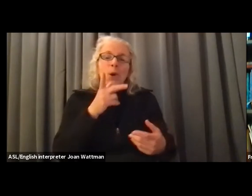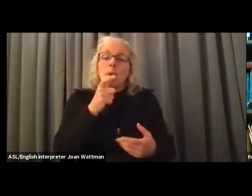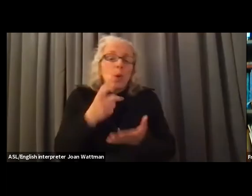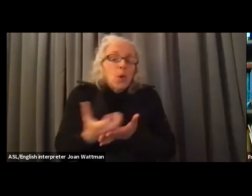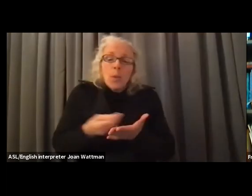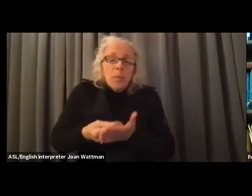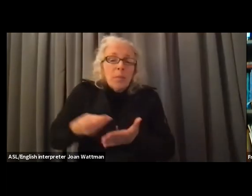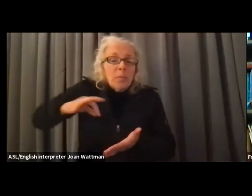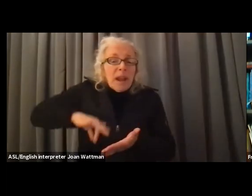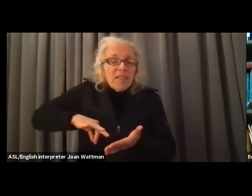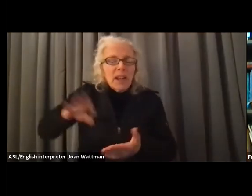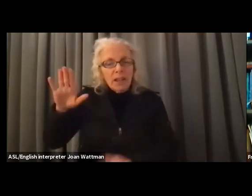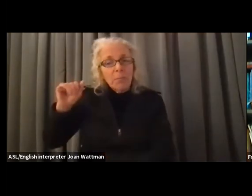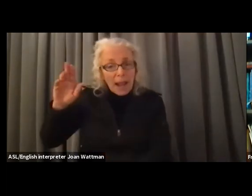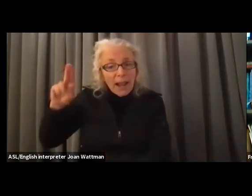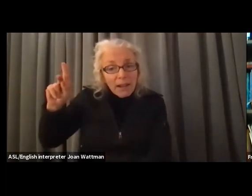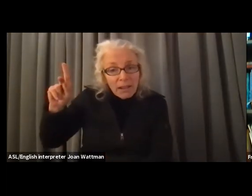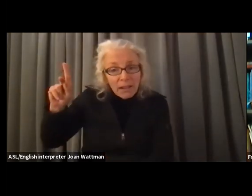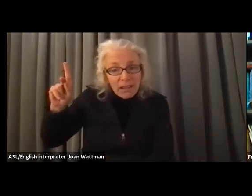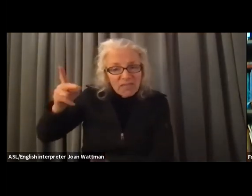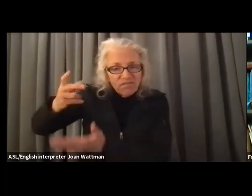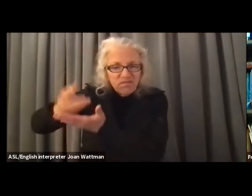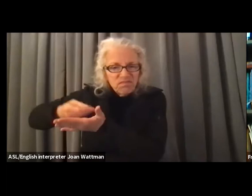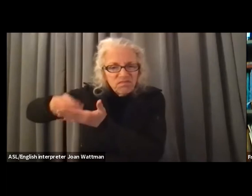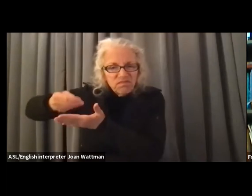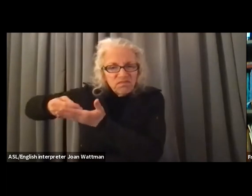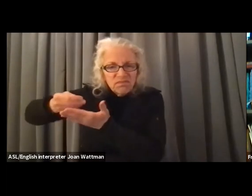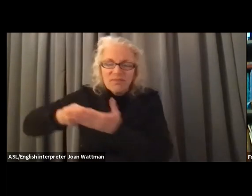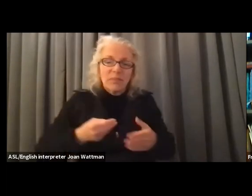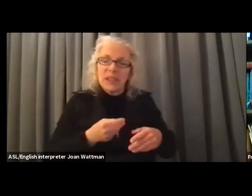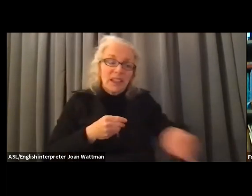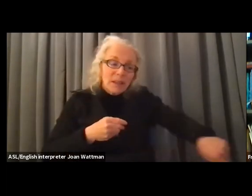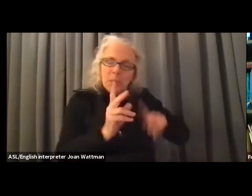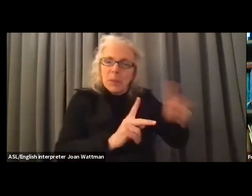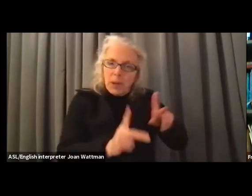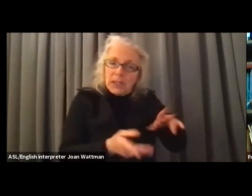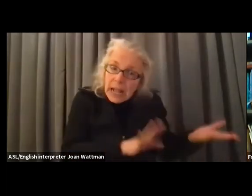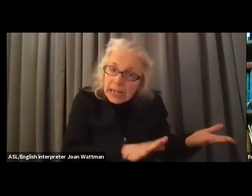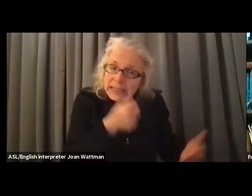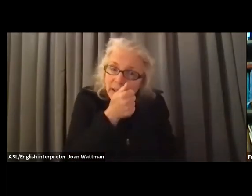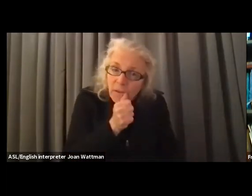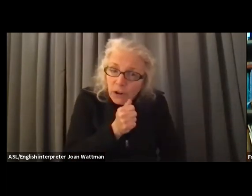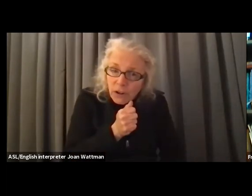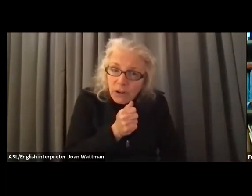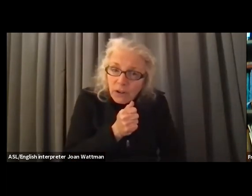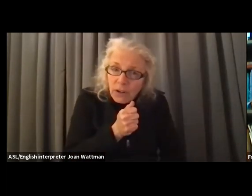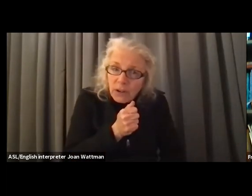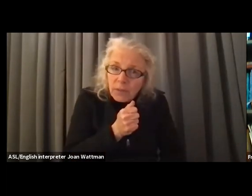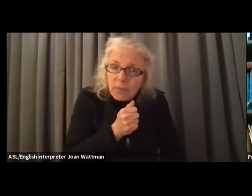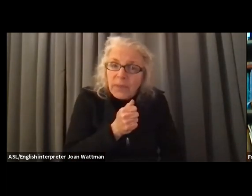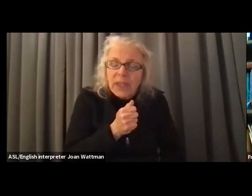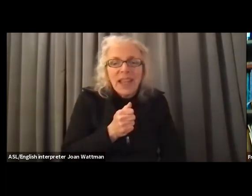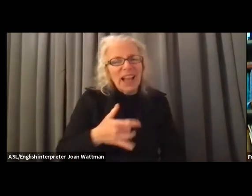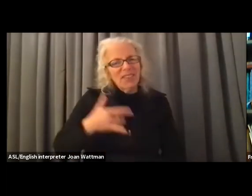encarcelar a la gente y mutilarle el pensamiento de libertad que han